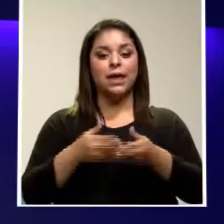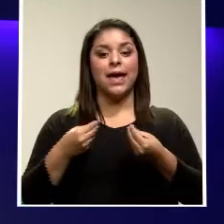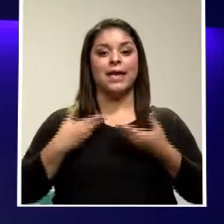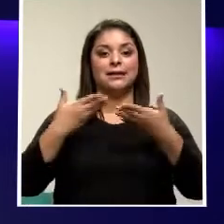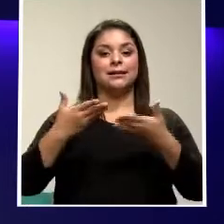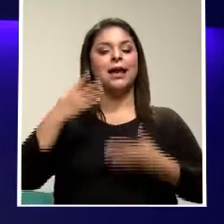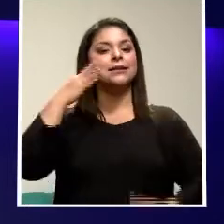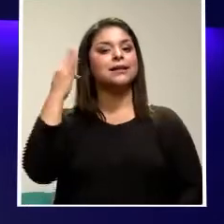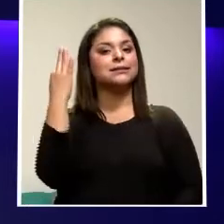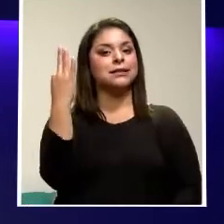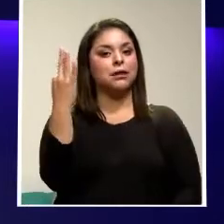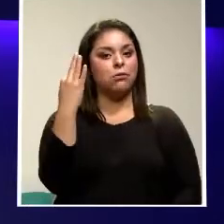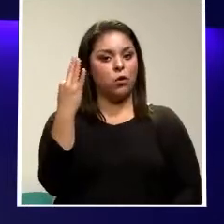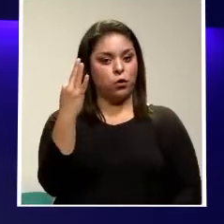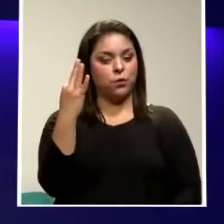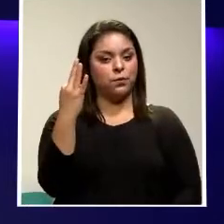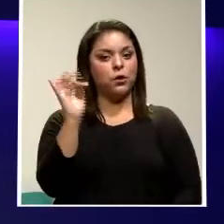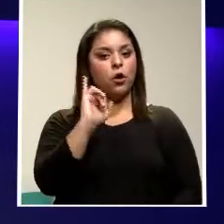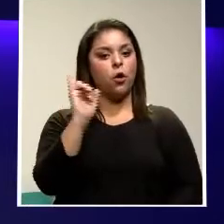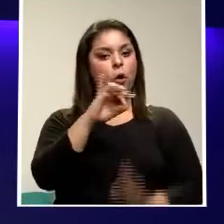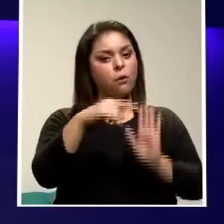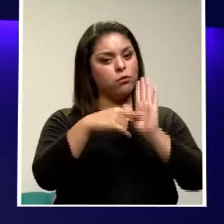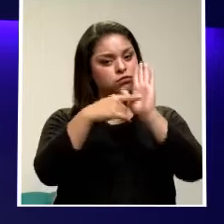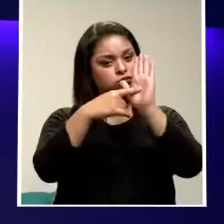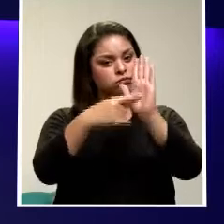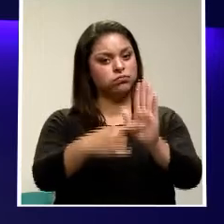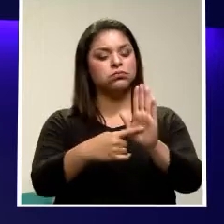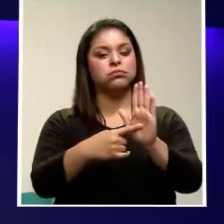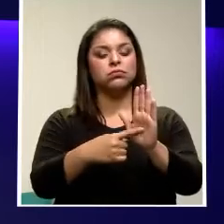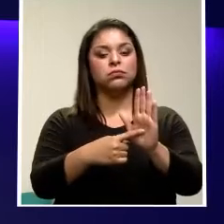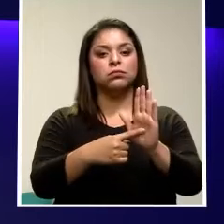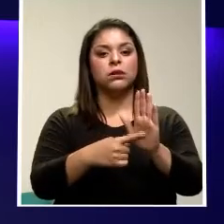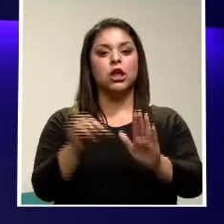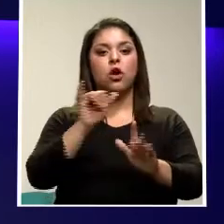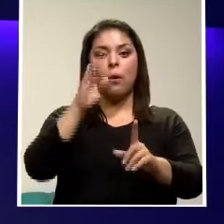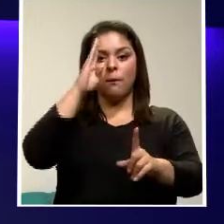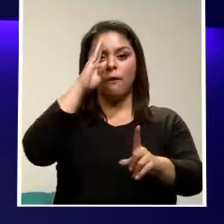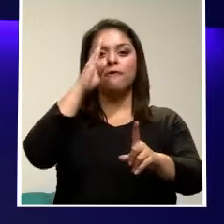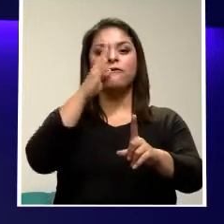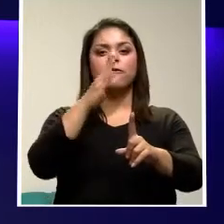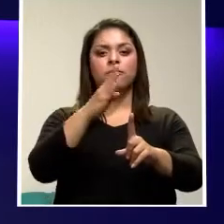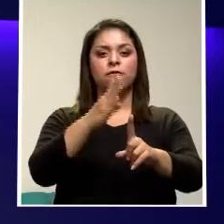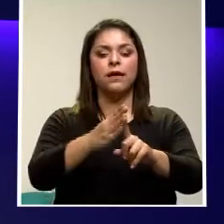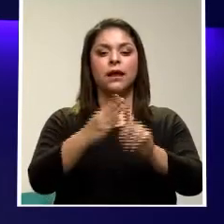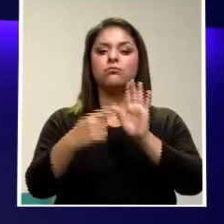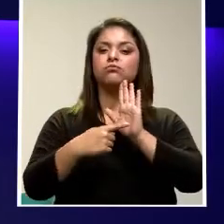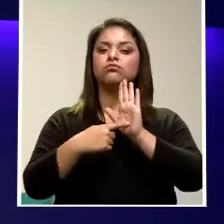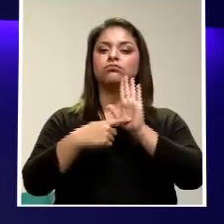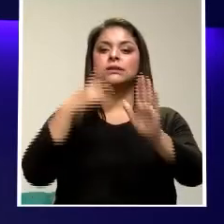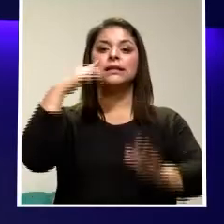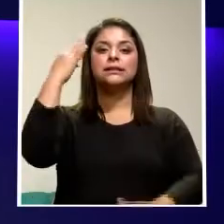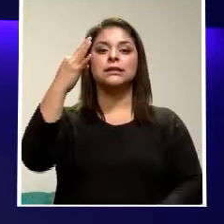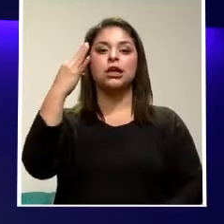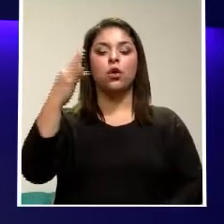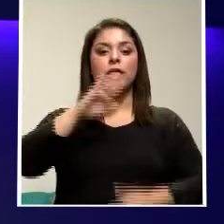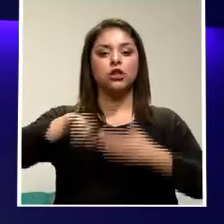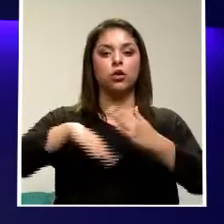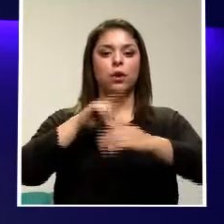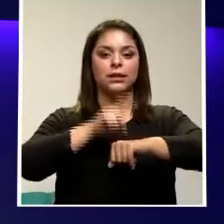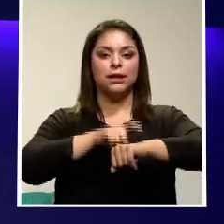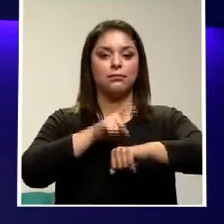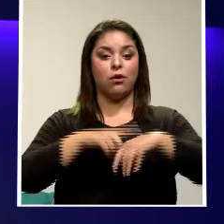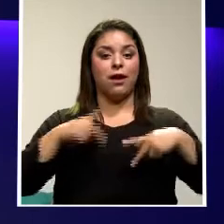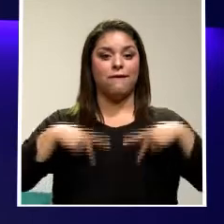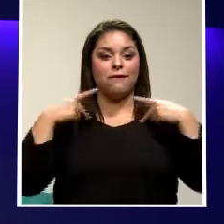testimonio como acta notarial y como fiel cronista del tiempo que le ha tocado vivir. Y digo